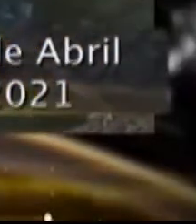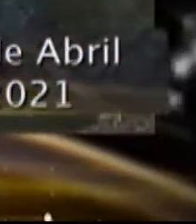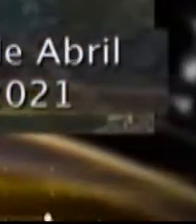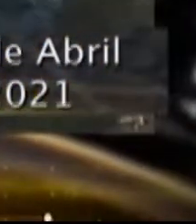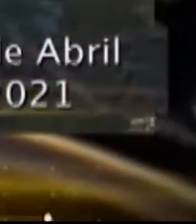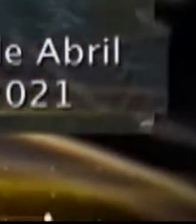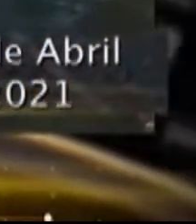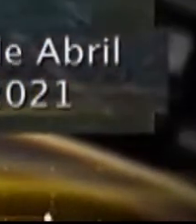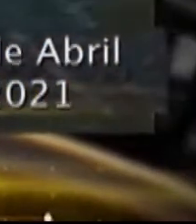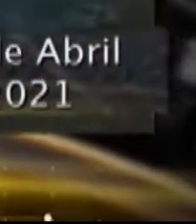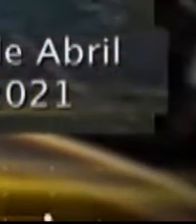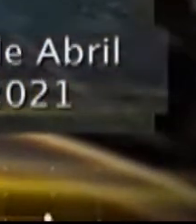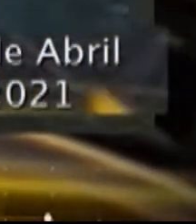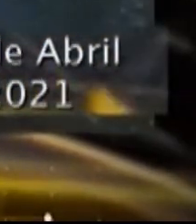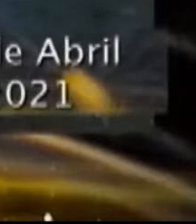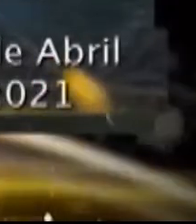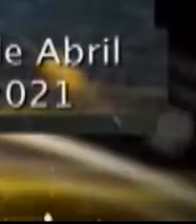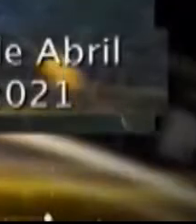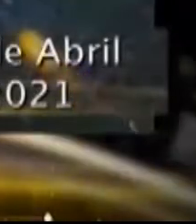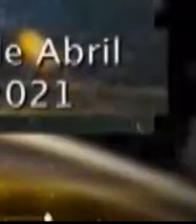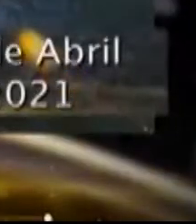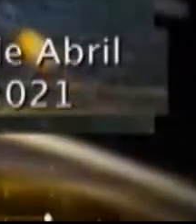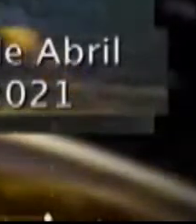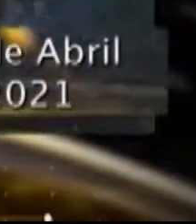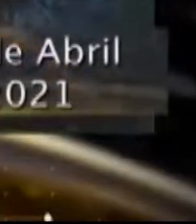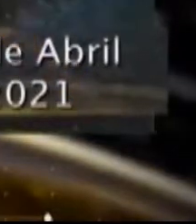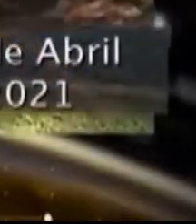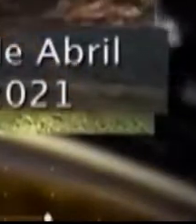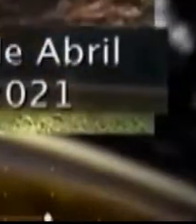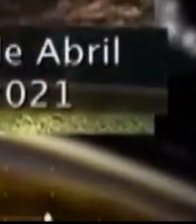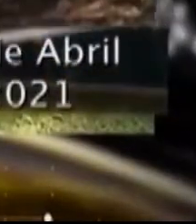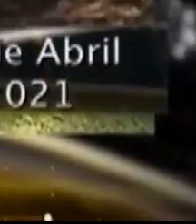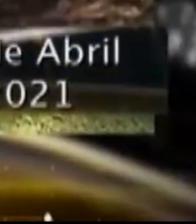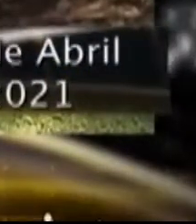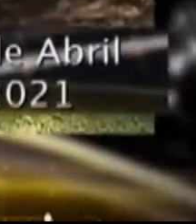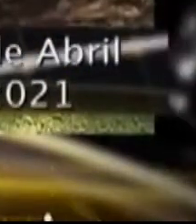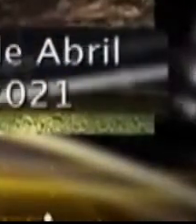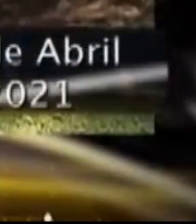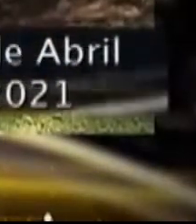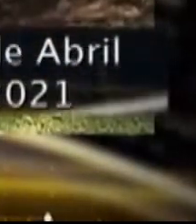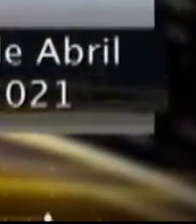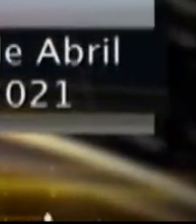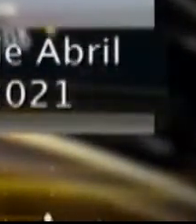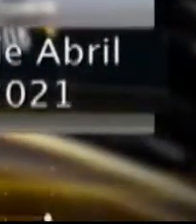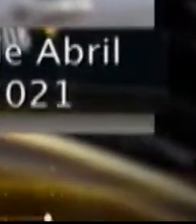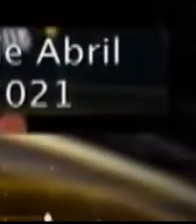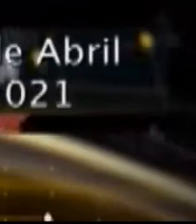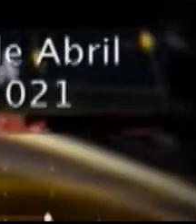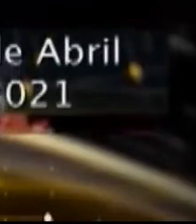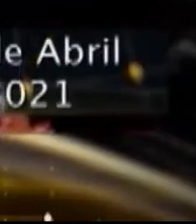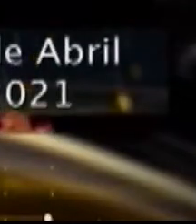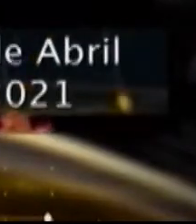agua en el lago de Cuitzeo impacta de manera significativa el crecimiento económico de la región. Y en la